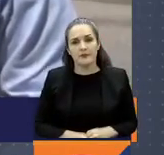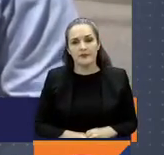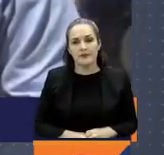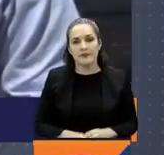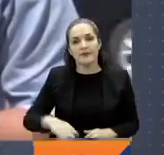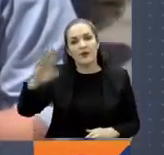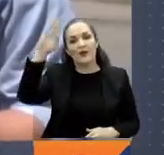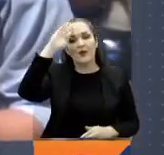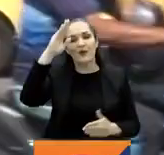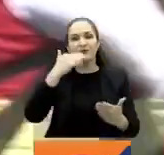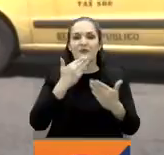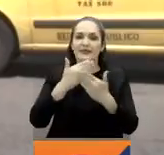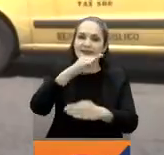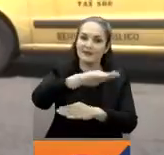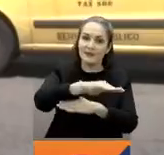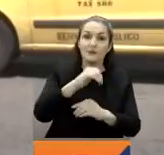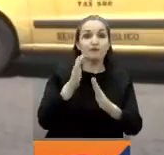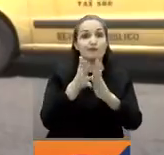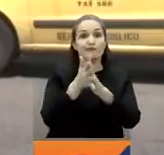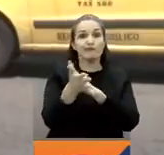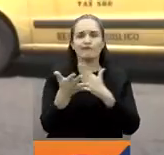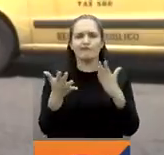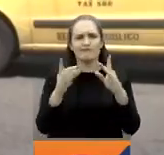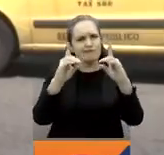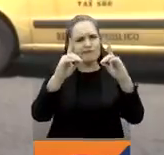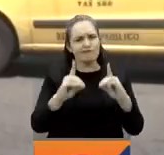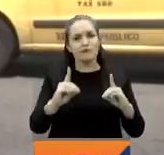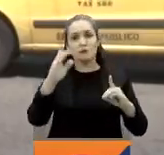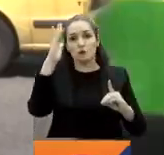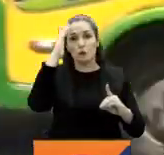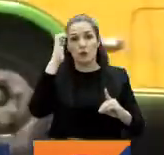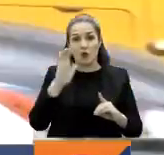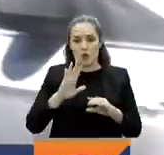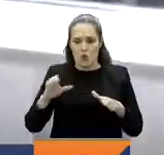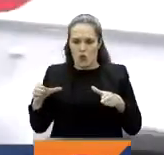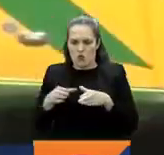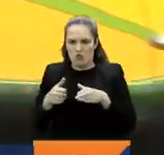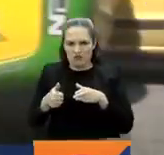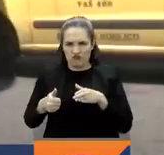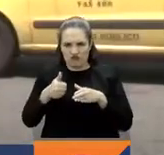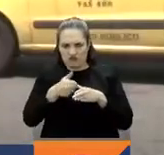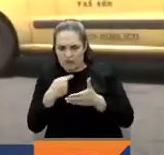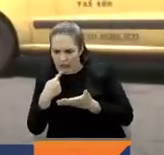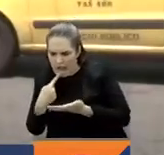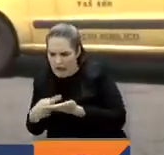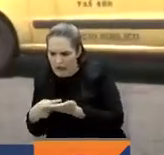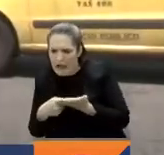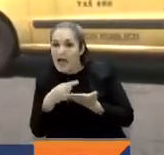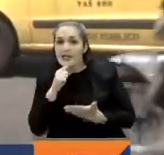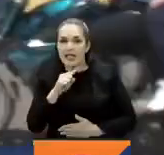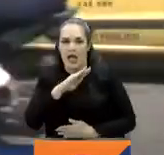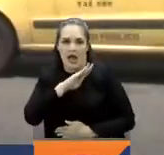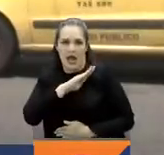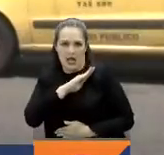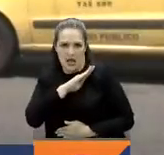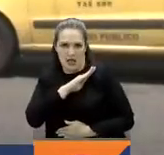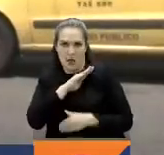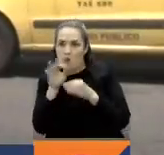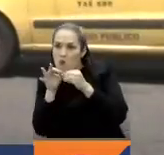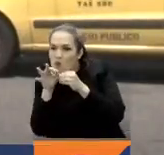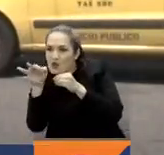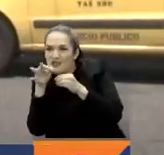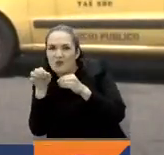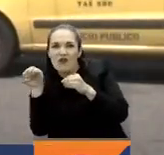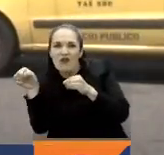Hola, muy buenas tardes. Pues estas medidas se tomaron luego del puesto del mando unificado en el que participaron los alcaldes de los 87 municipios del departamento